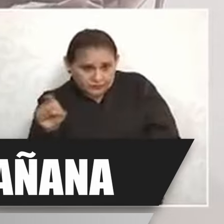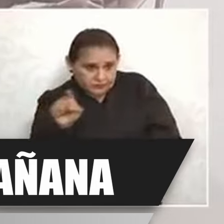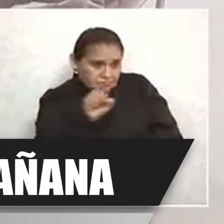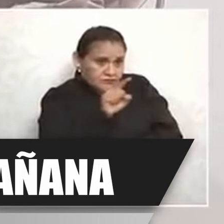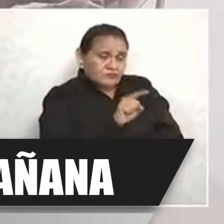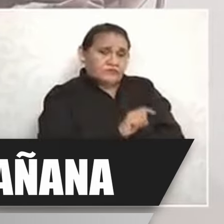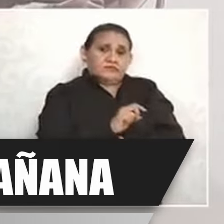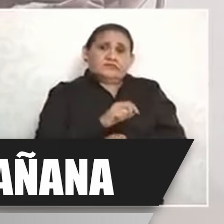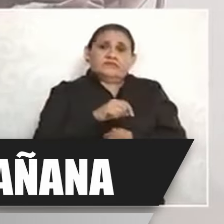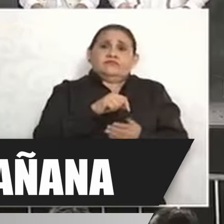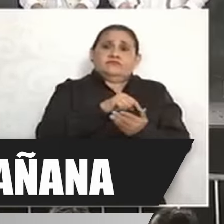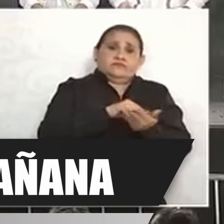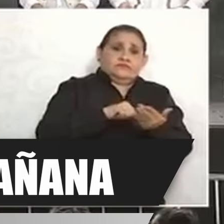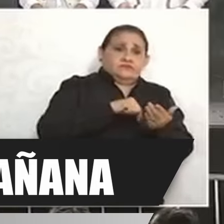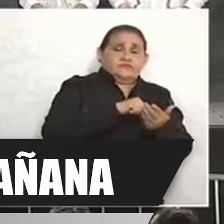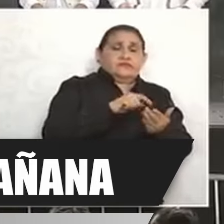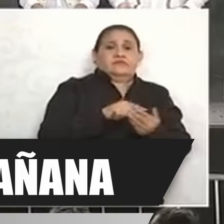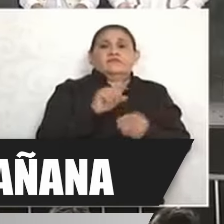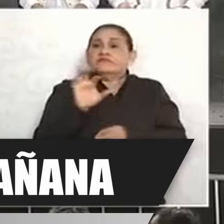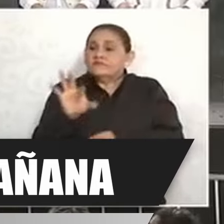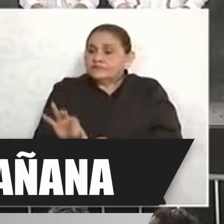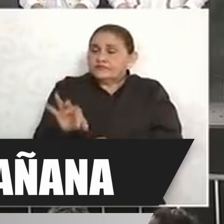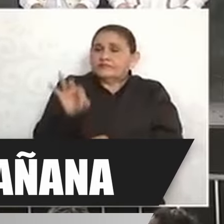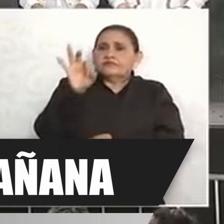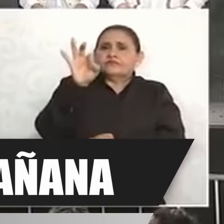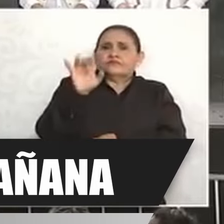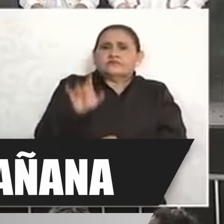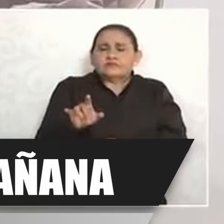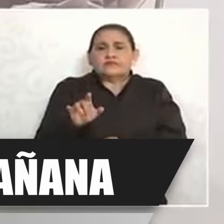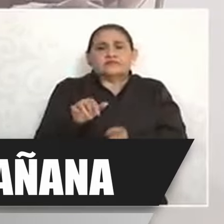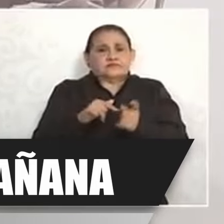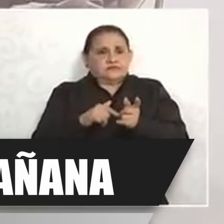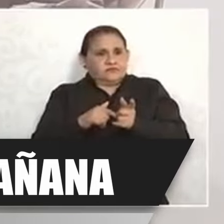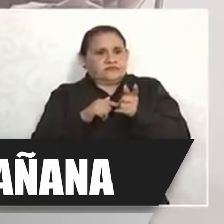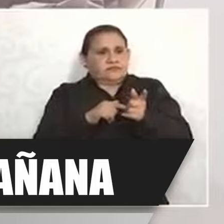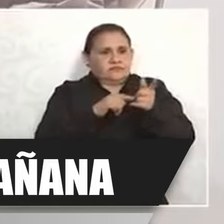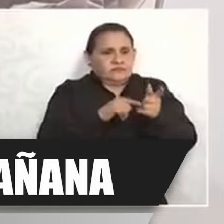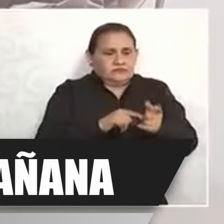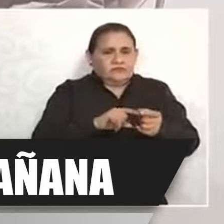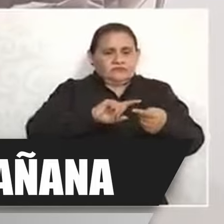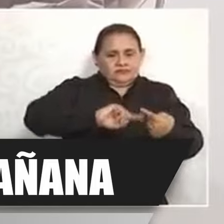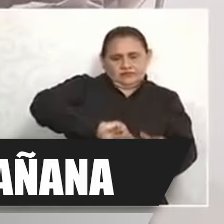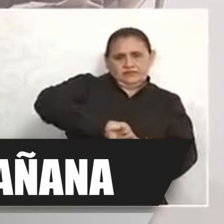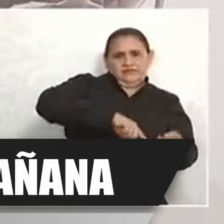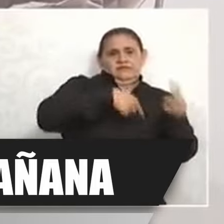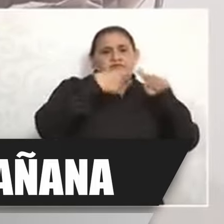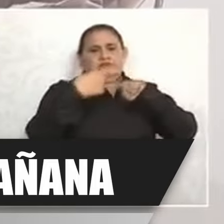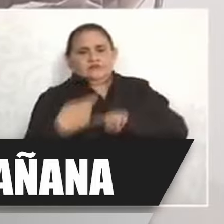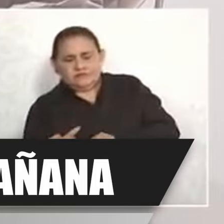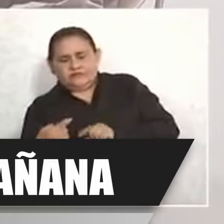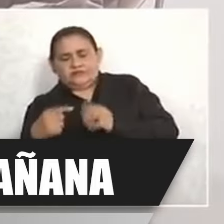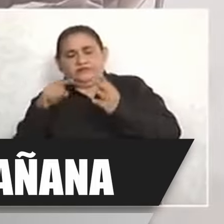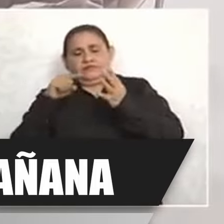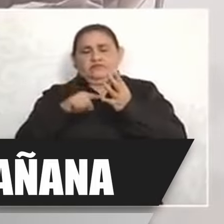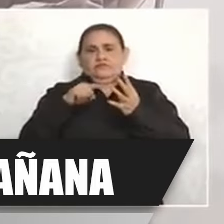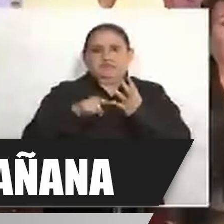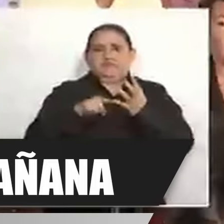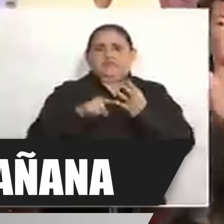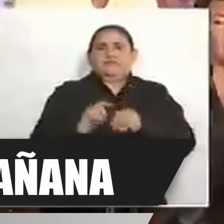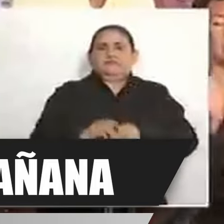de junio y tomó una decisión que dice: sigamos con la cuarta transformación de la vida pública de